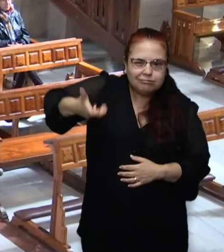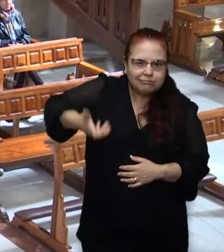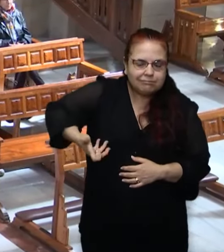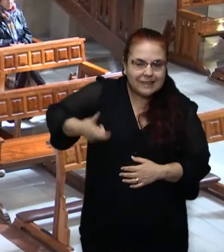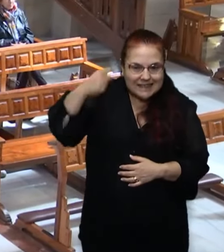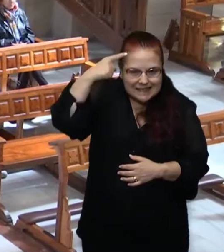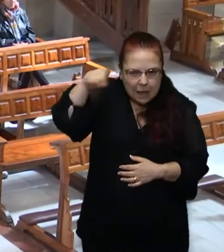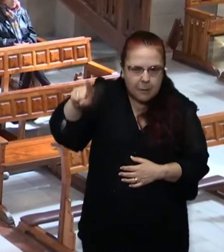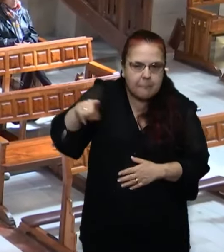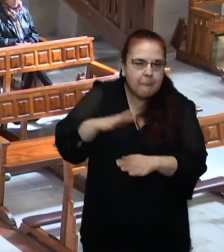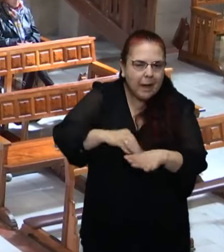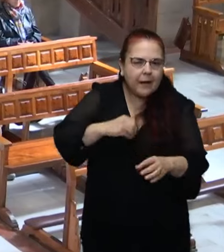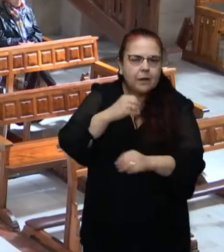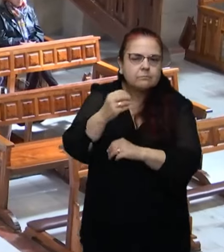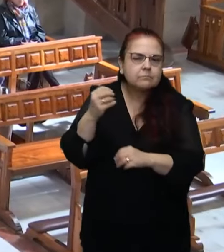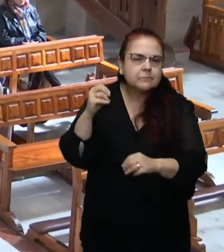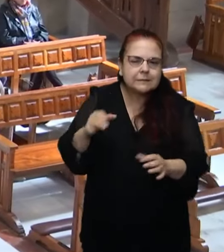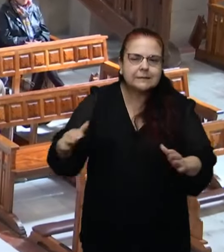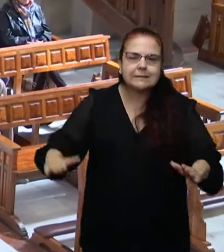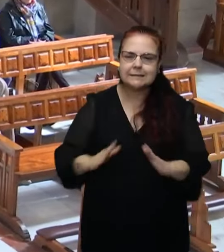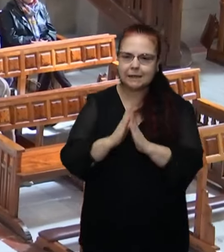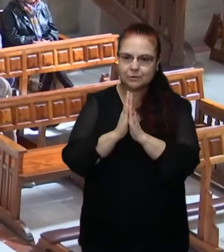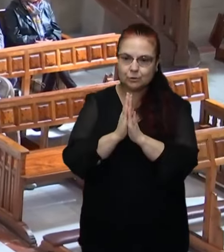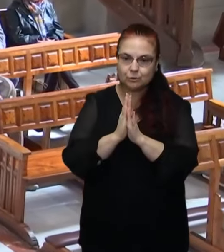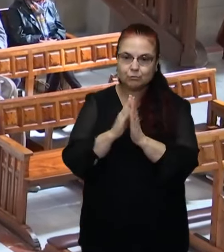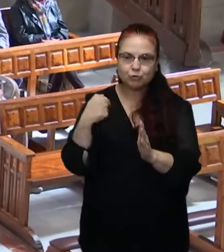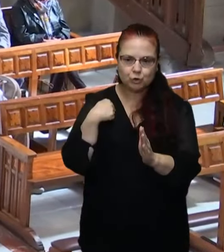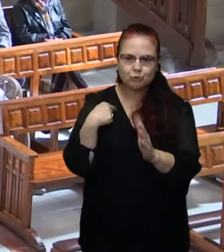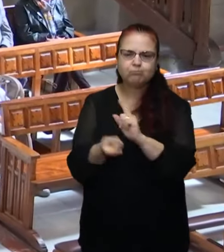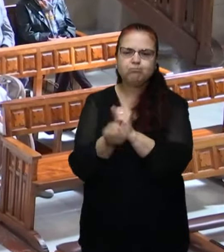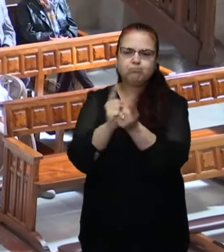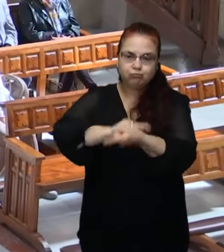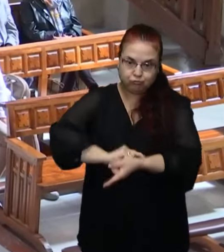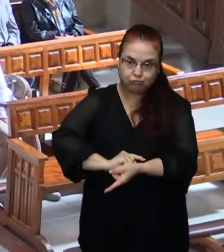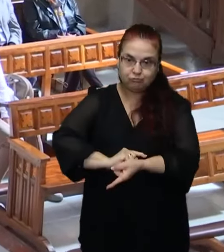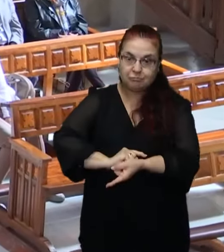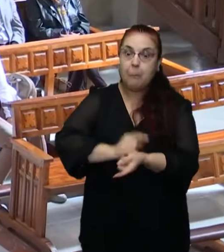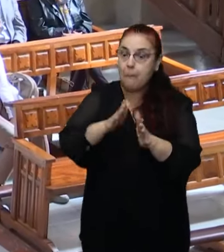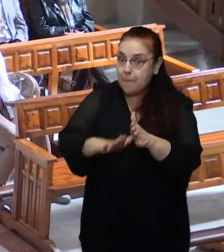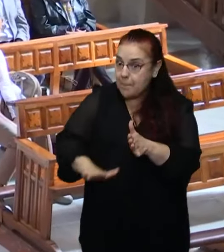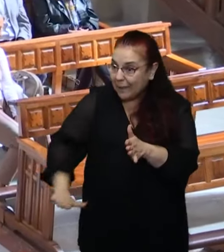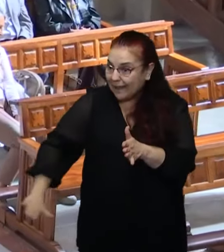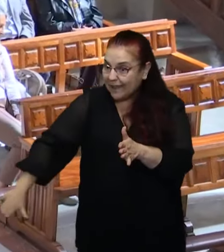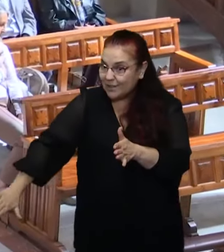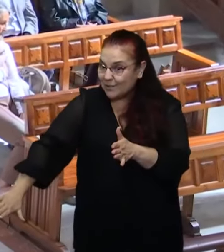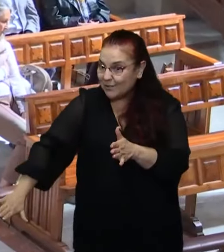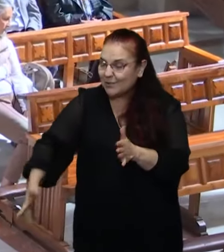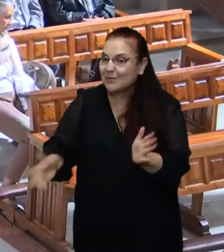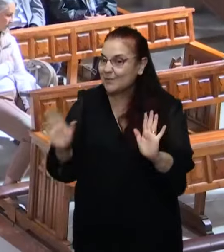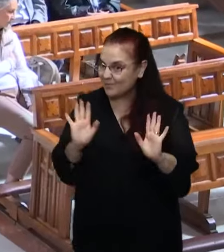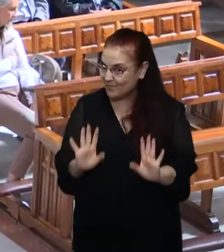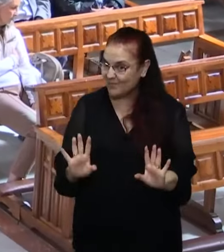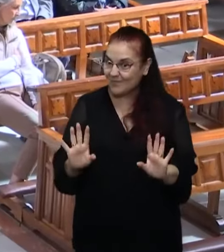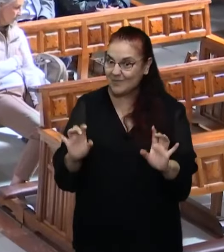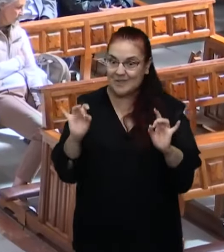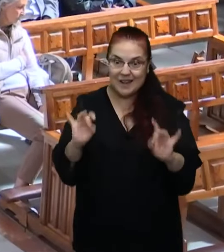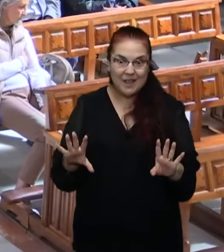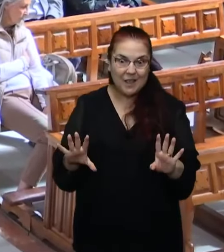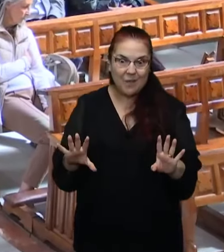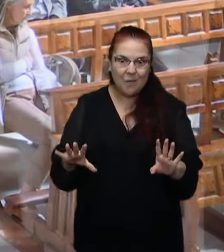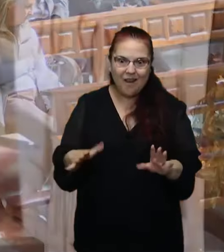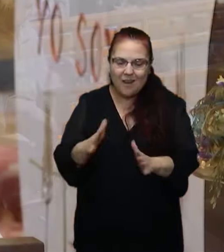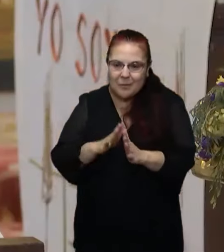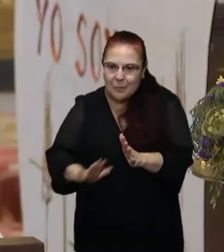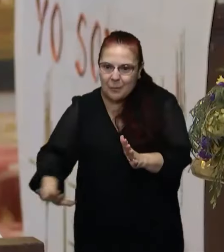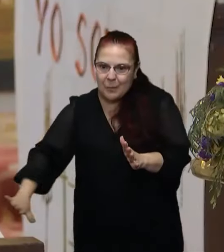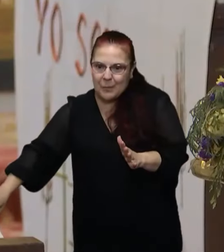ser santos deben hacerse pequeños. Igualmente, los pequeños, para ser santos,